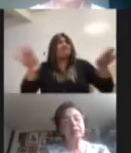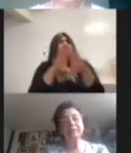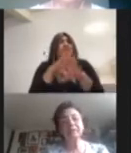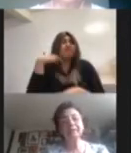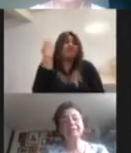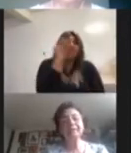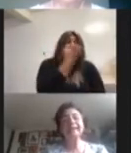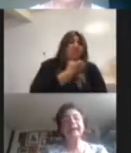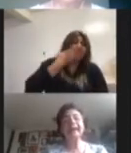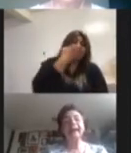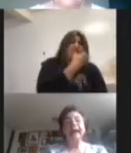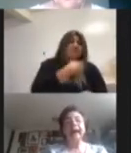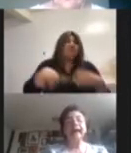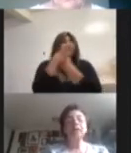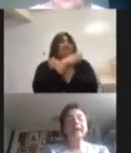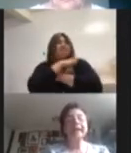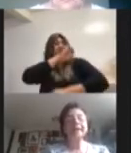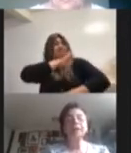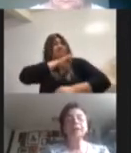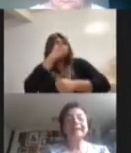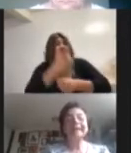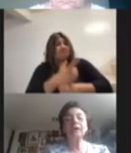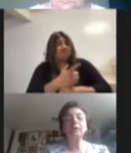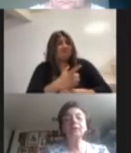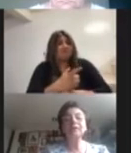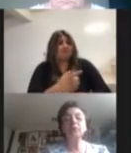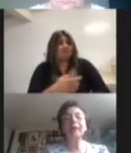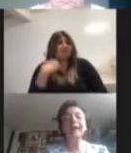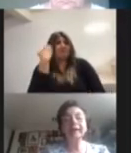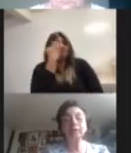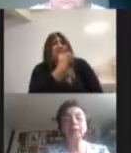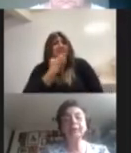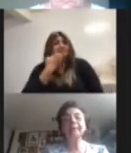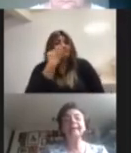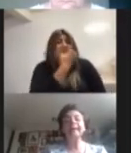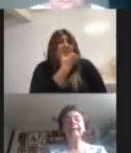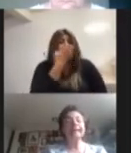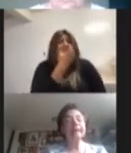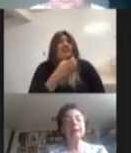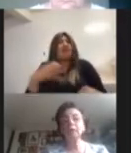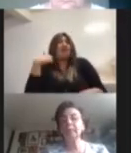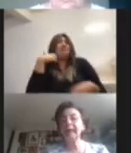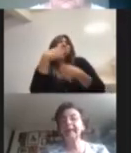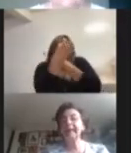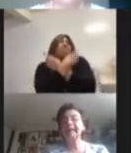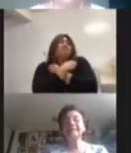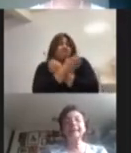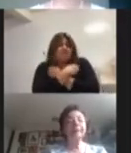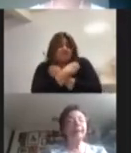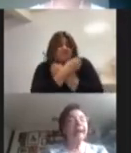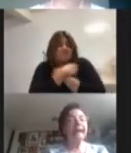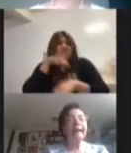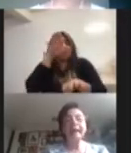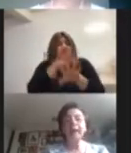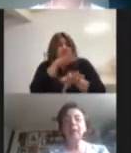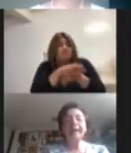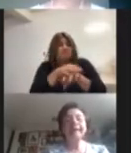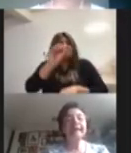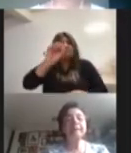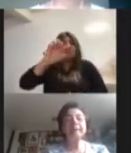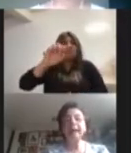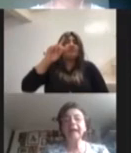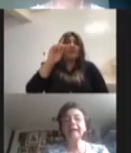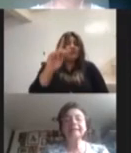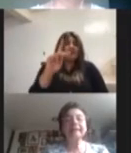de educación especial al Colegio CELTIC como una escuela inclusiva incorporada a la SEP, en la cual